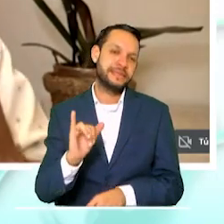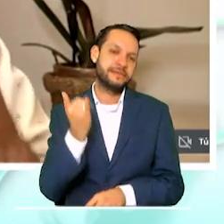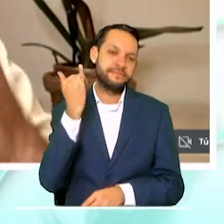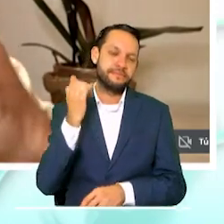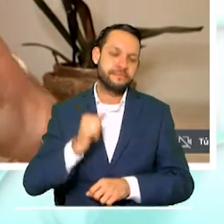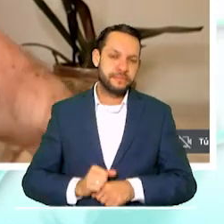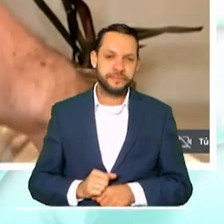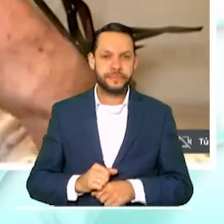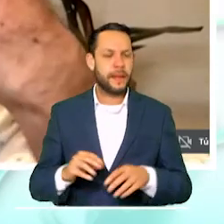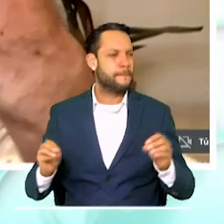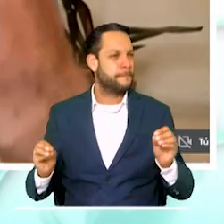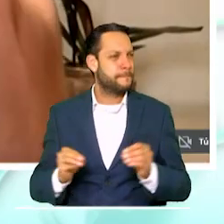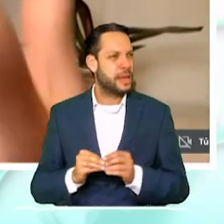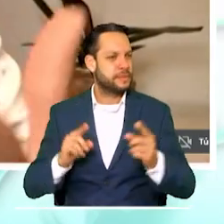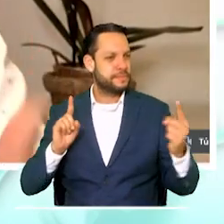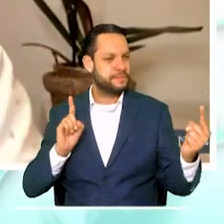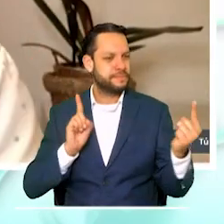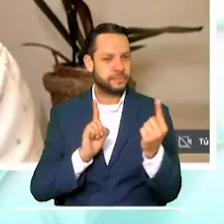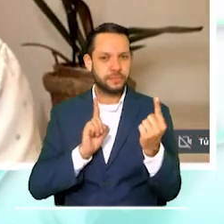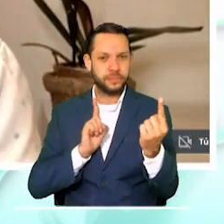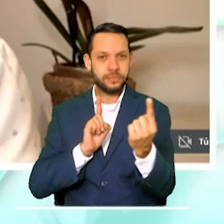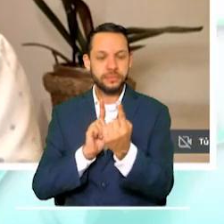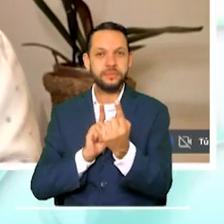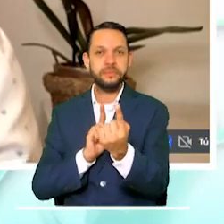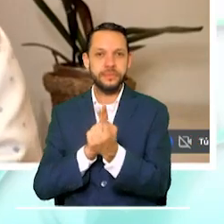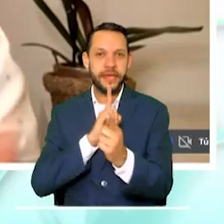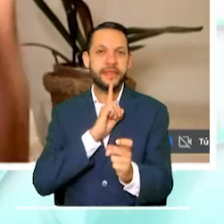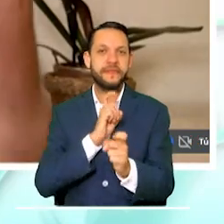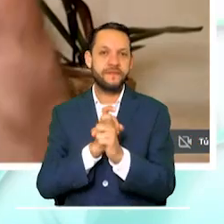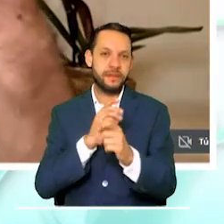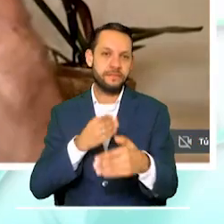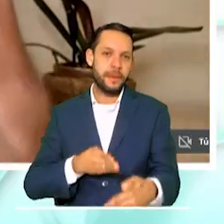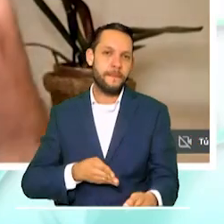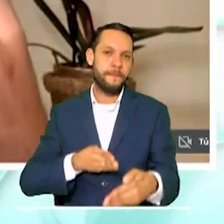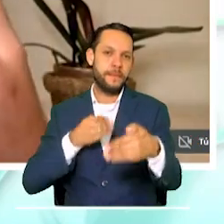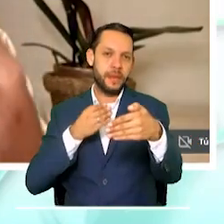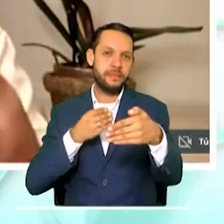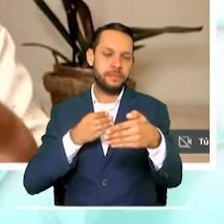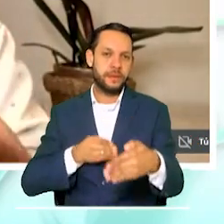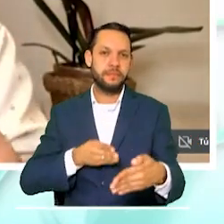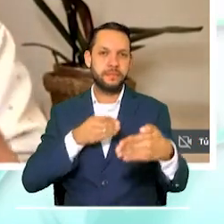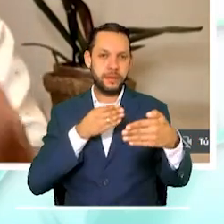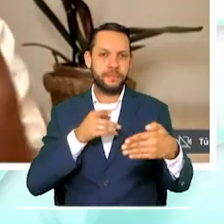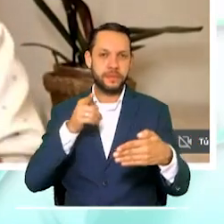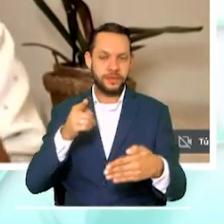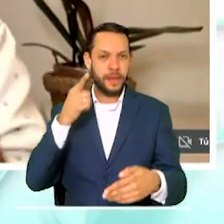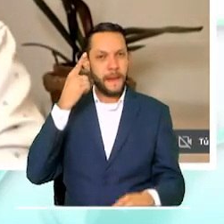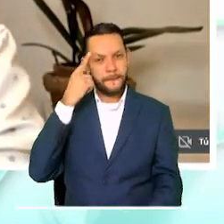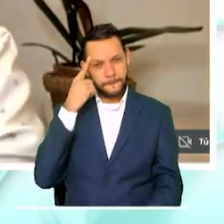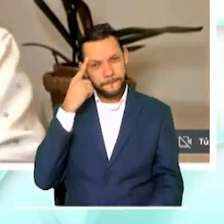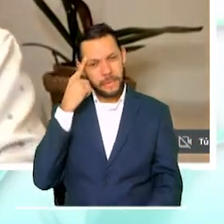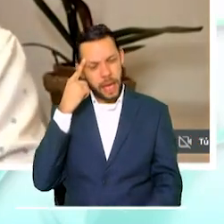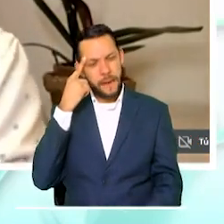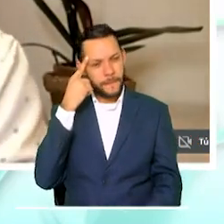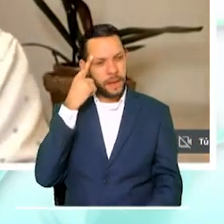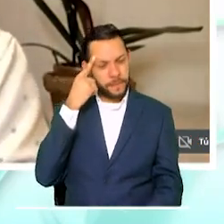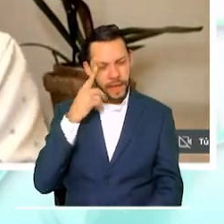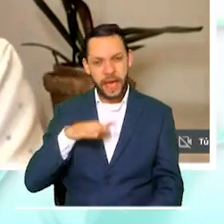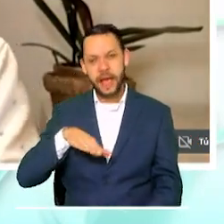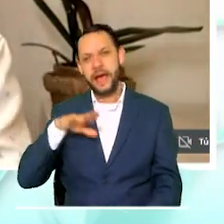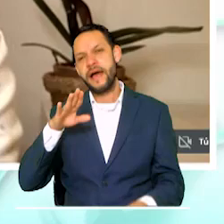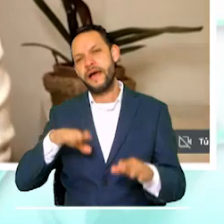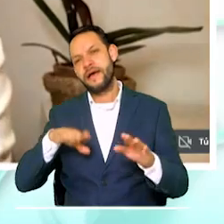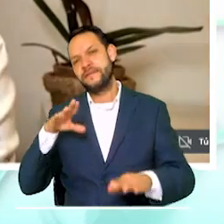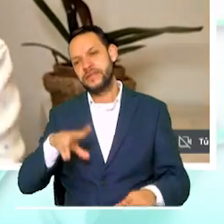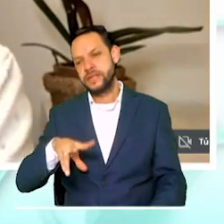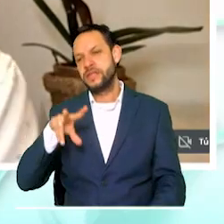de relacionarnos con la realidad es limitante porque en nuestra mente estamos negando algo que está sucediendo